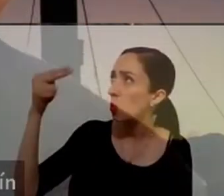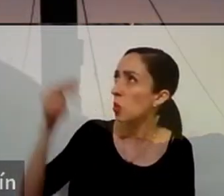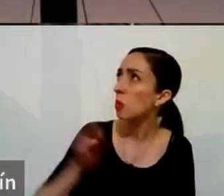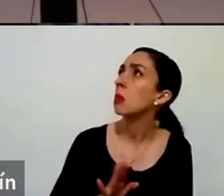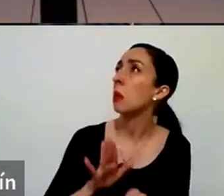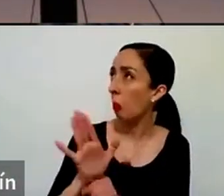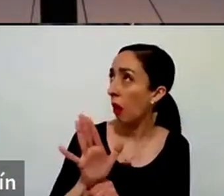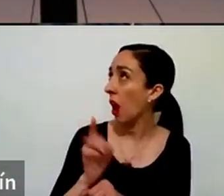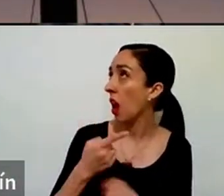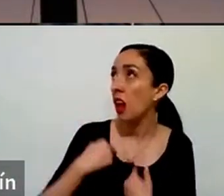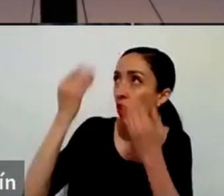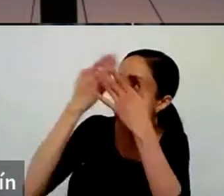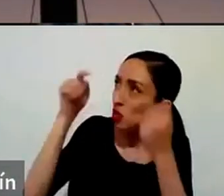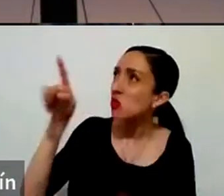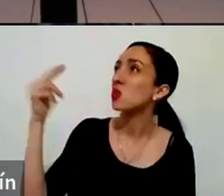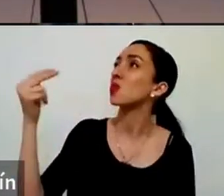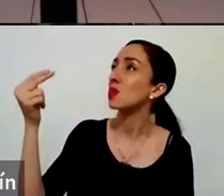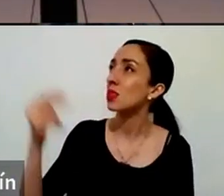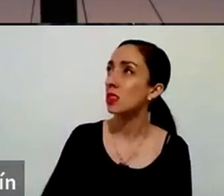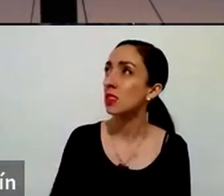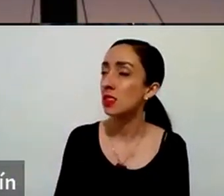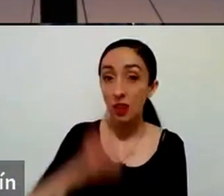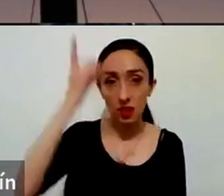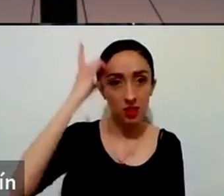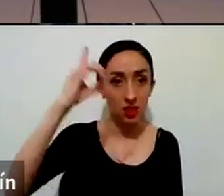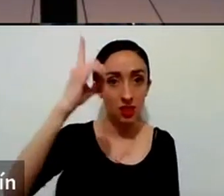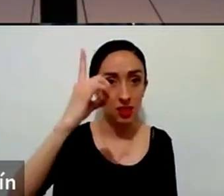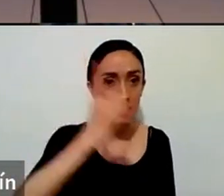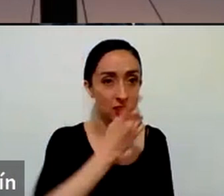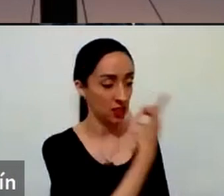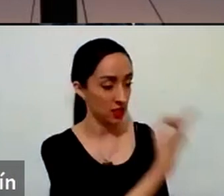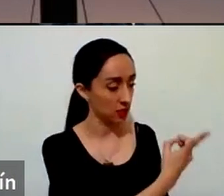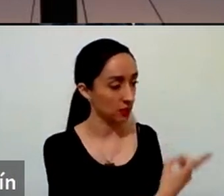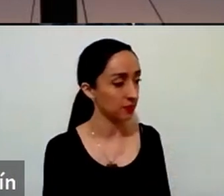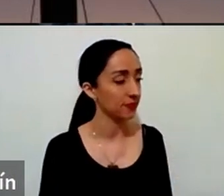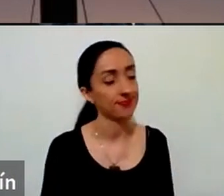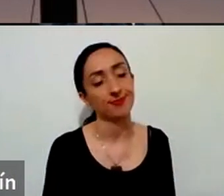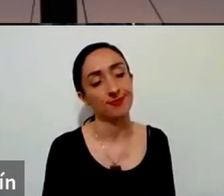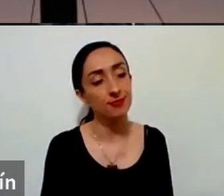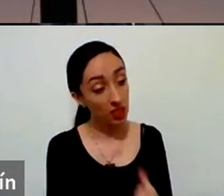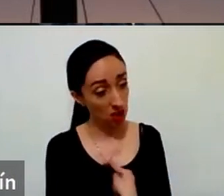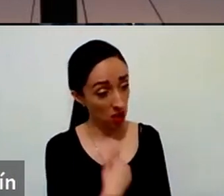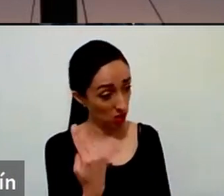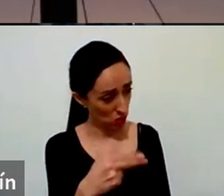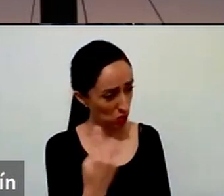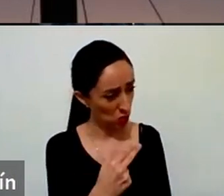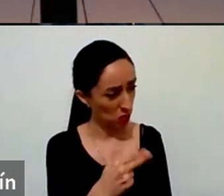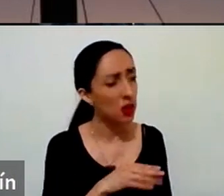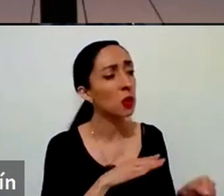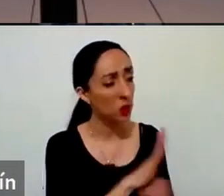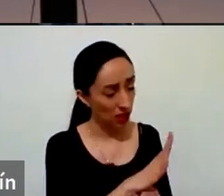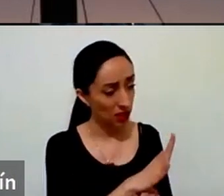Y Dios le dice, mi nombre, Moisés, mi nombre es